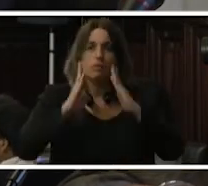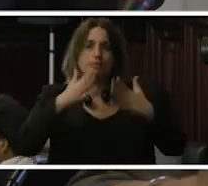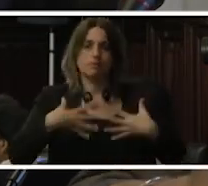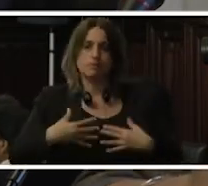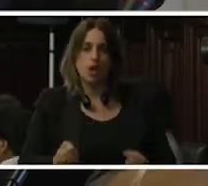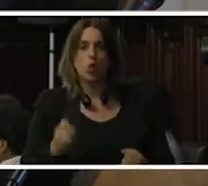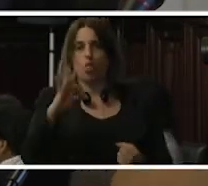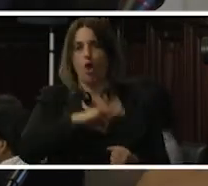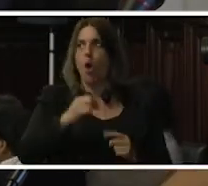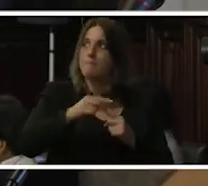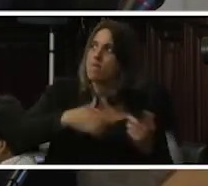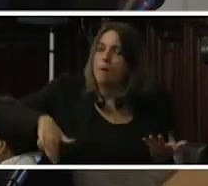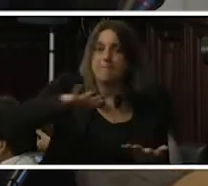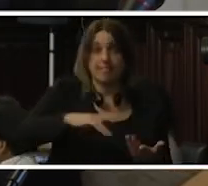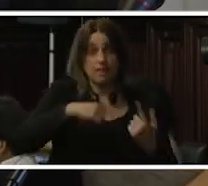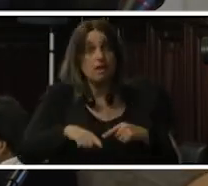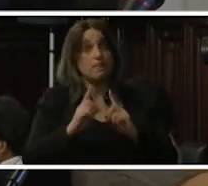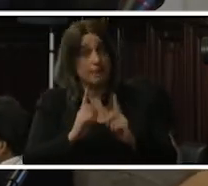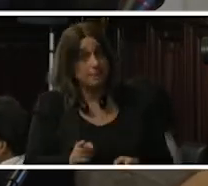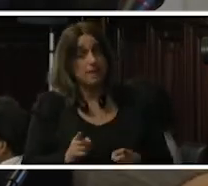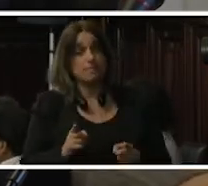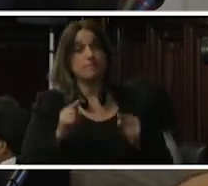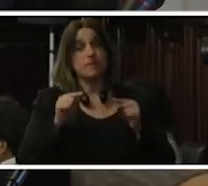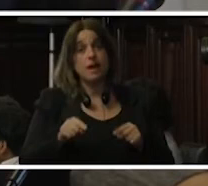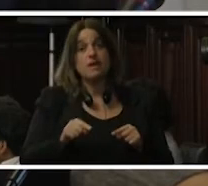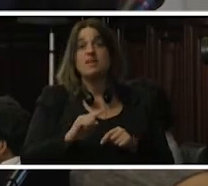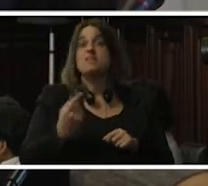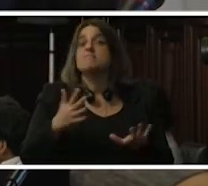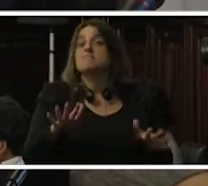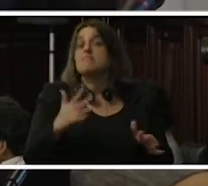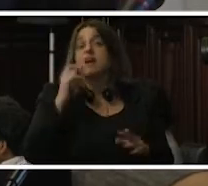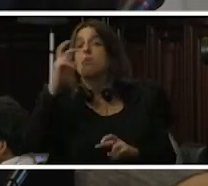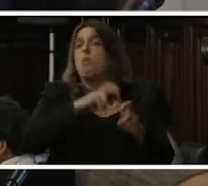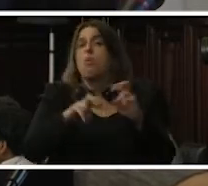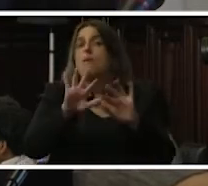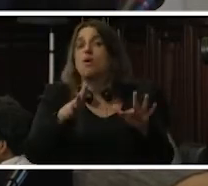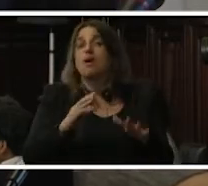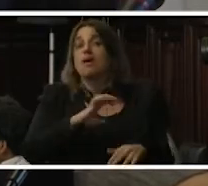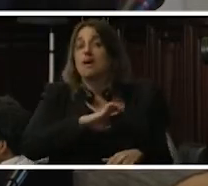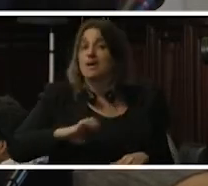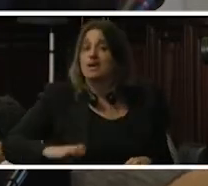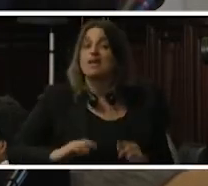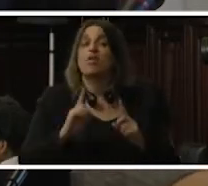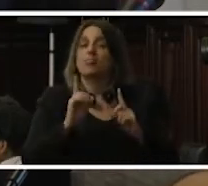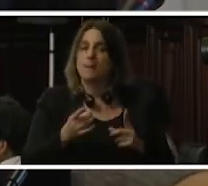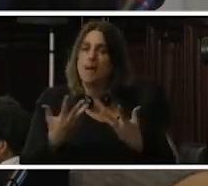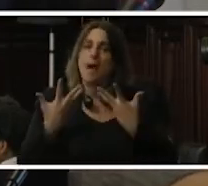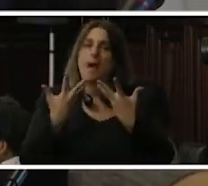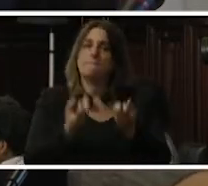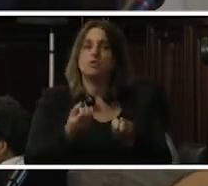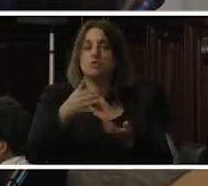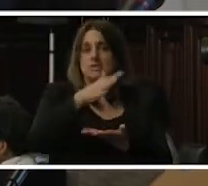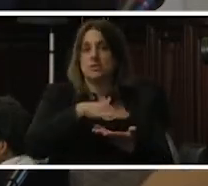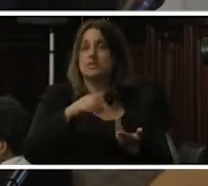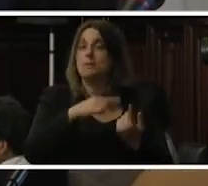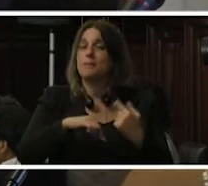o ambiental, donde lo que se pide es que el Estado haga algo también para remediar esta situación, pero